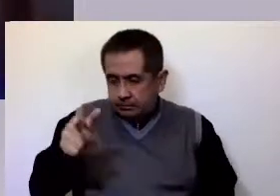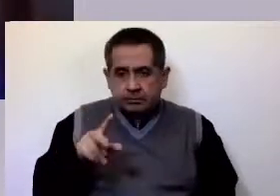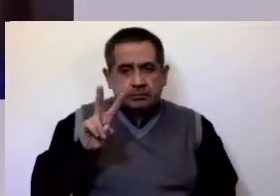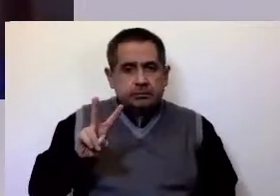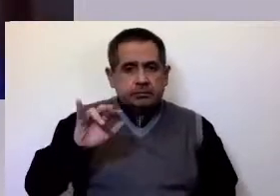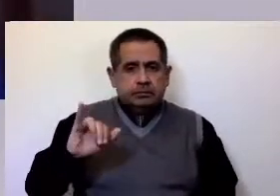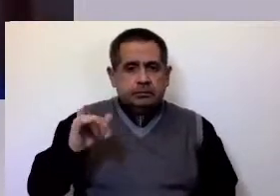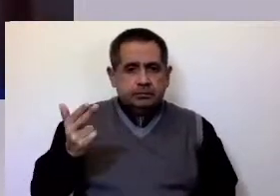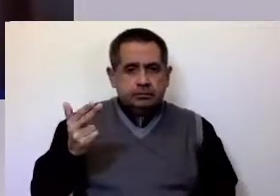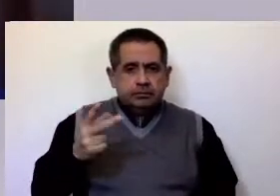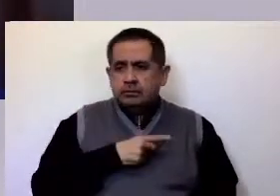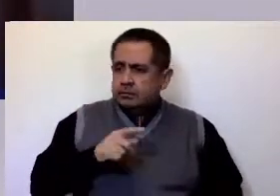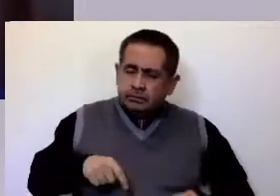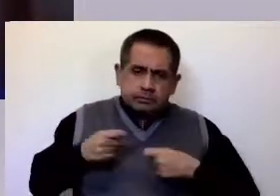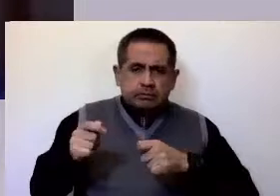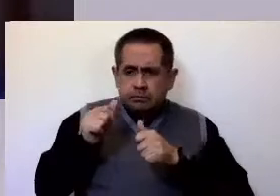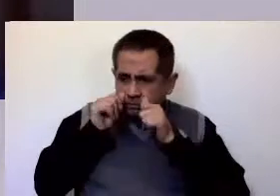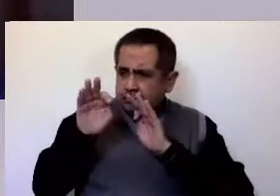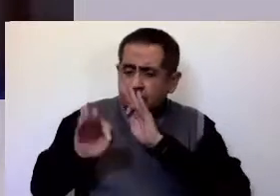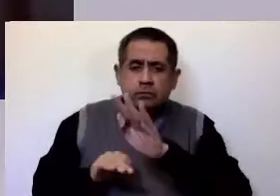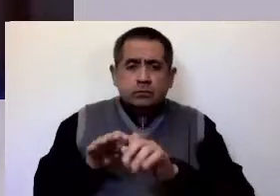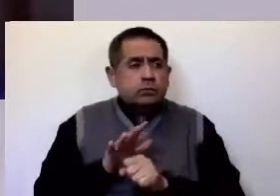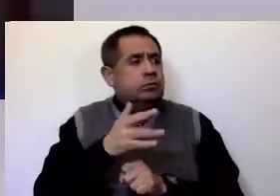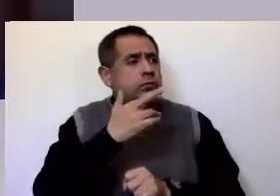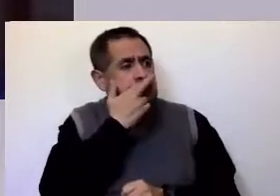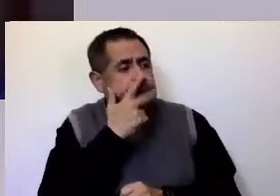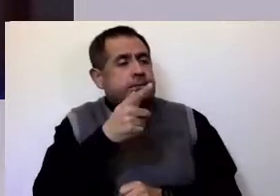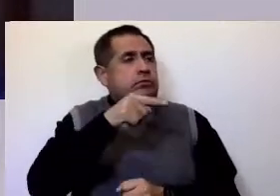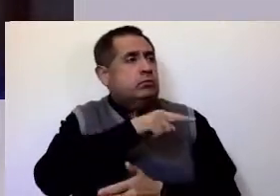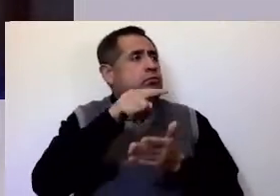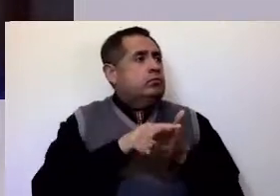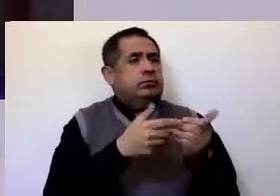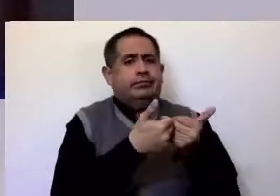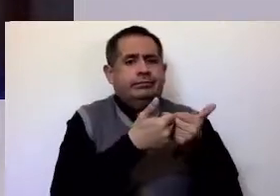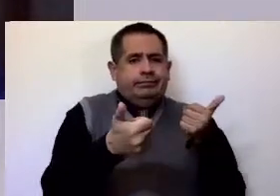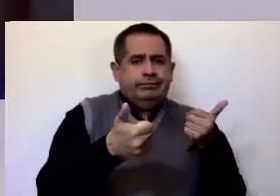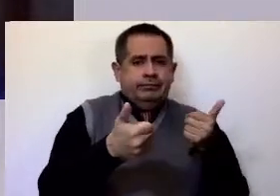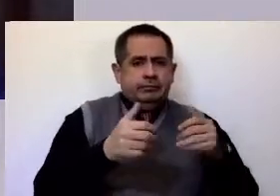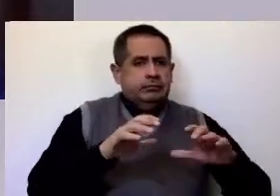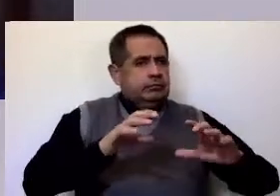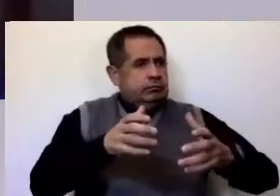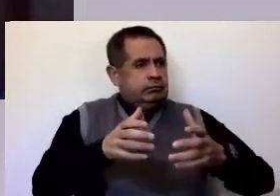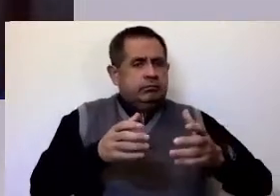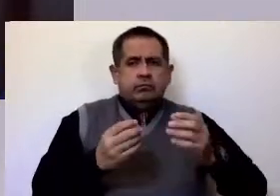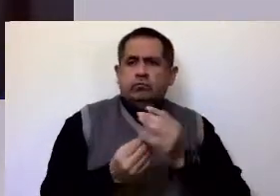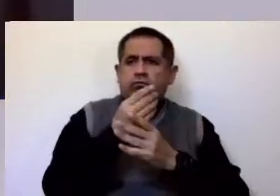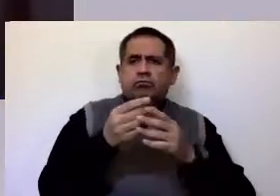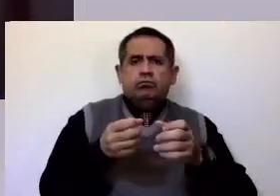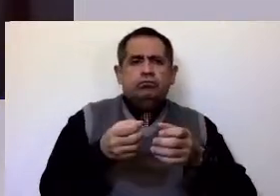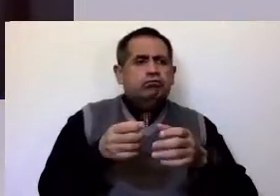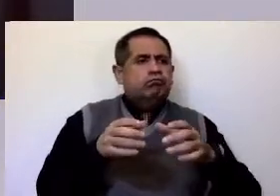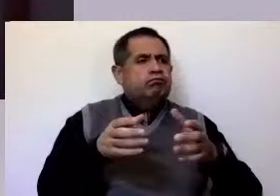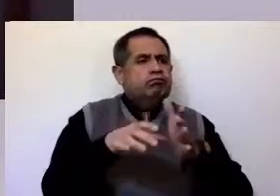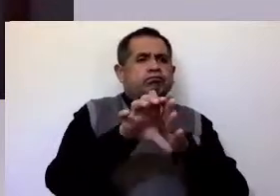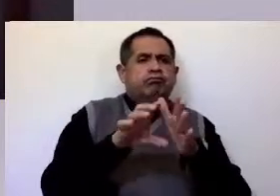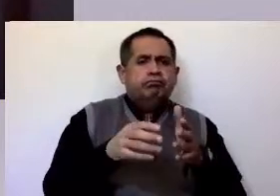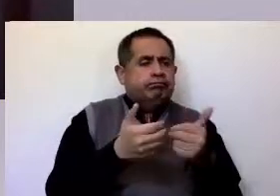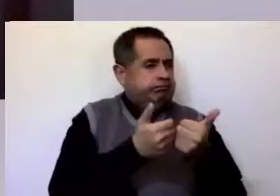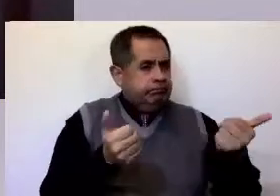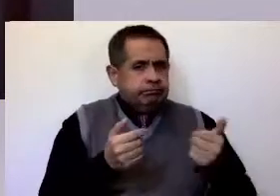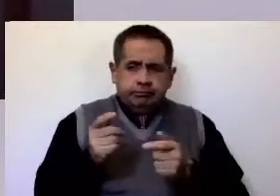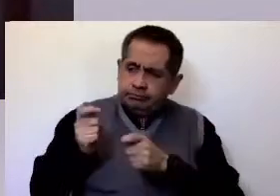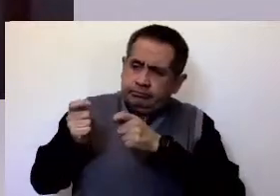cual deben recibir el tratamiento médico en instalaciones separadas del resto de los pacientes además las